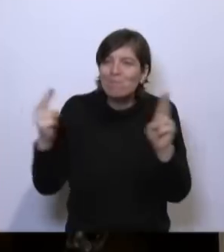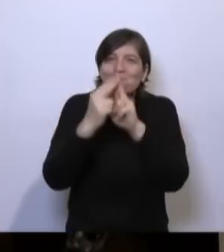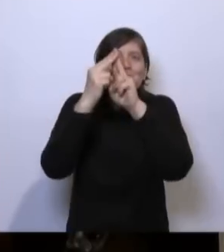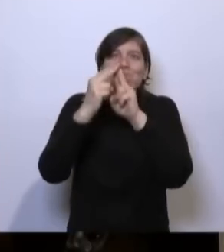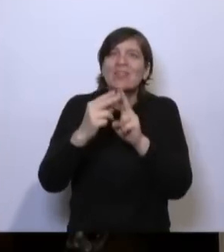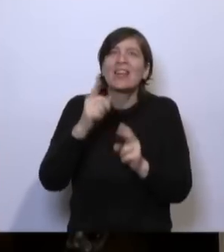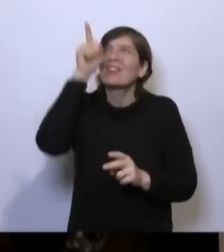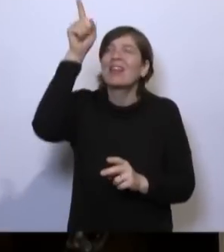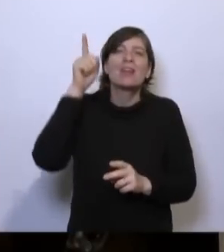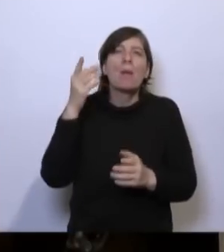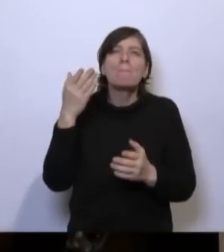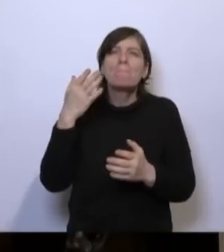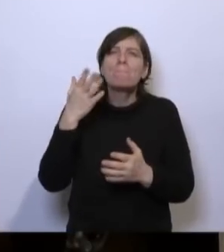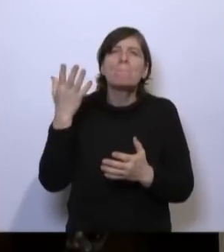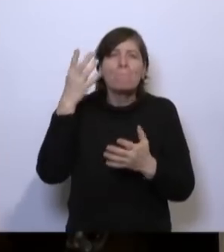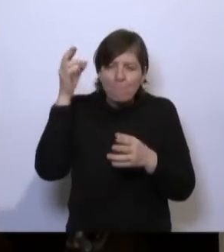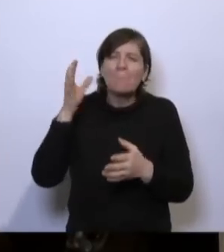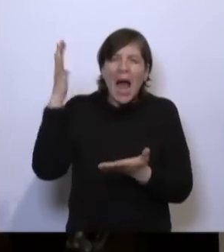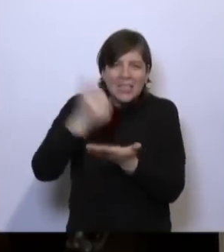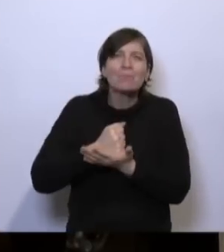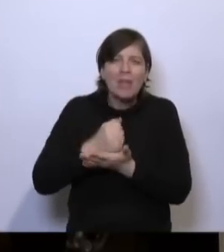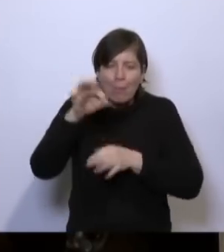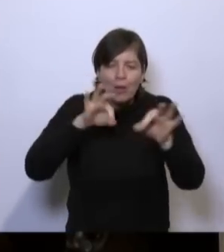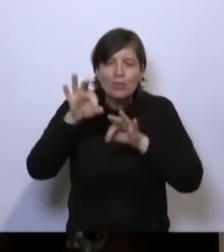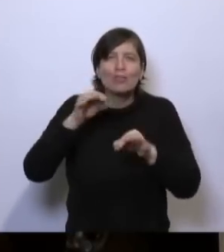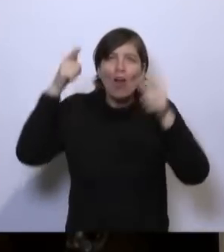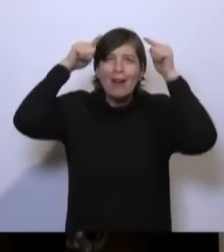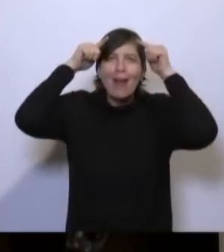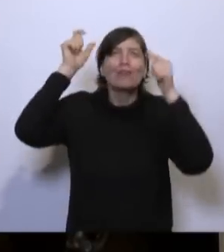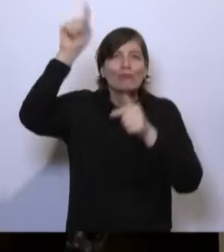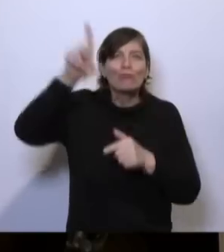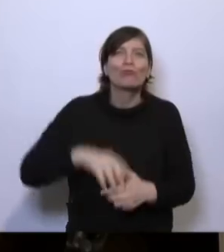Señor y volver a apostar por su proyecto, el proyecto del reino.